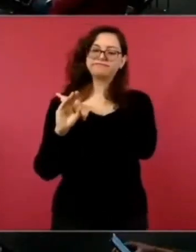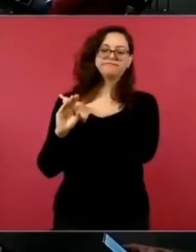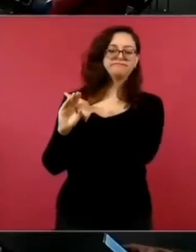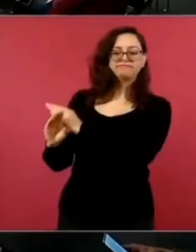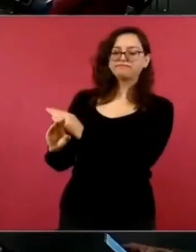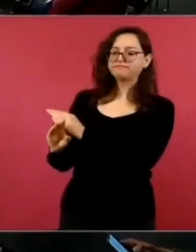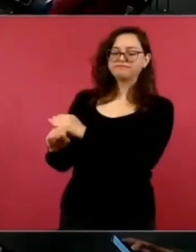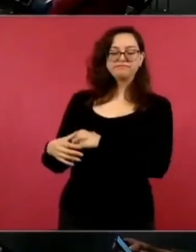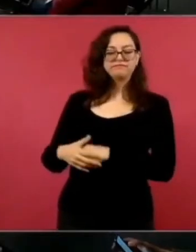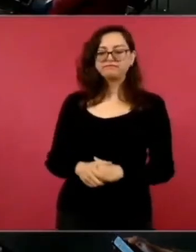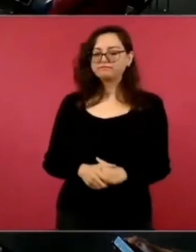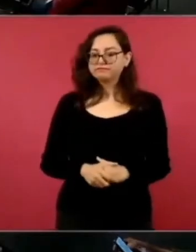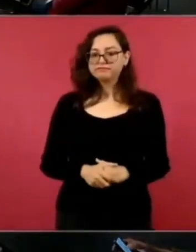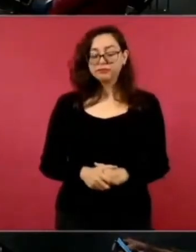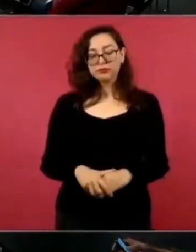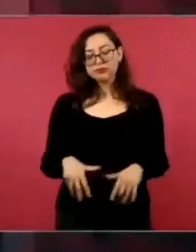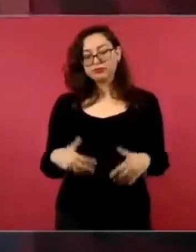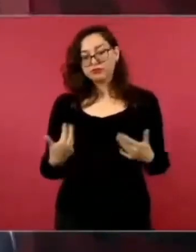tentándolo